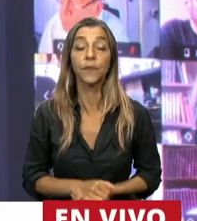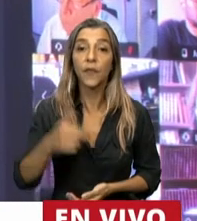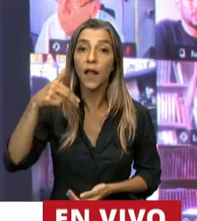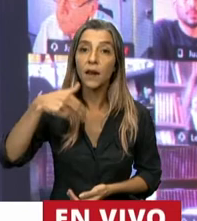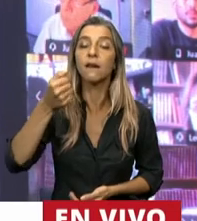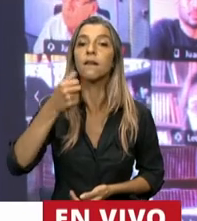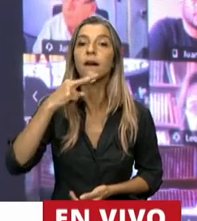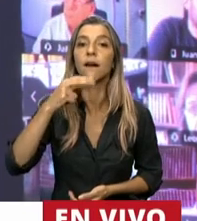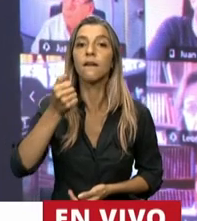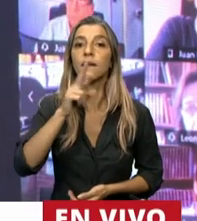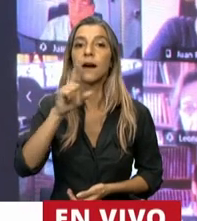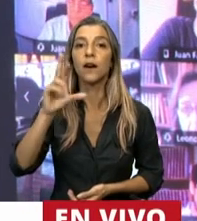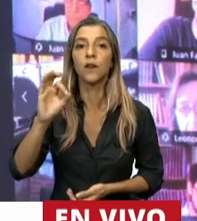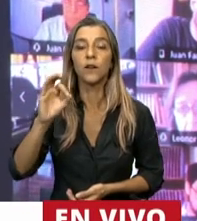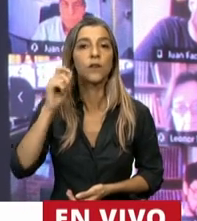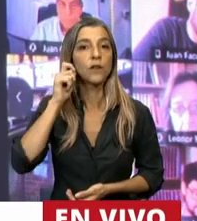Navarro Graciela.